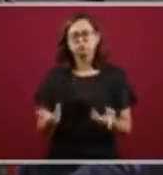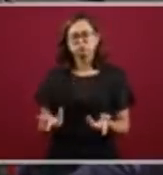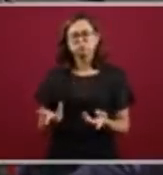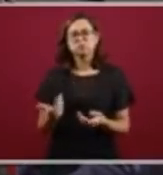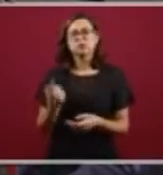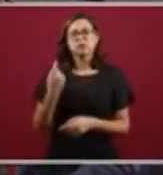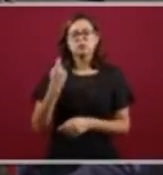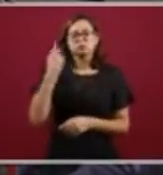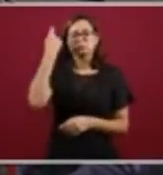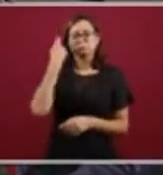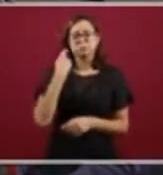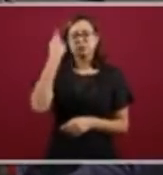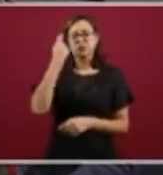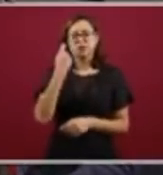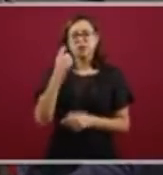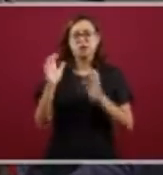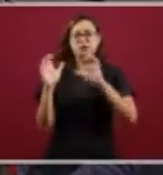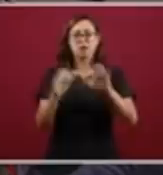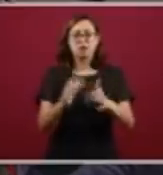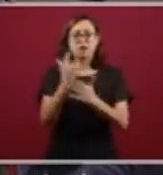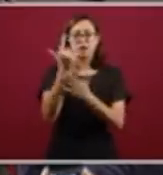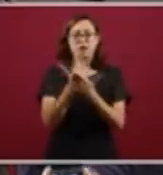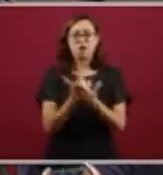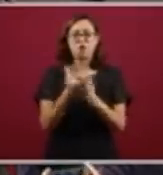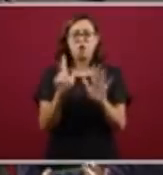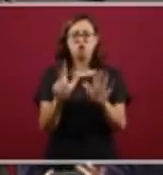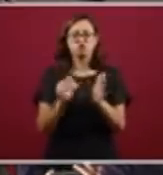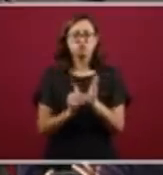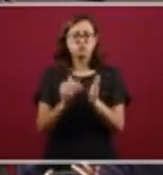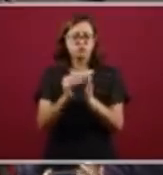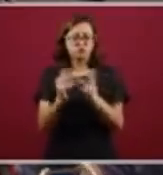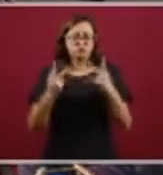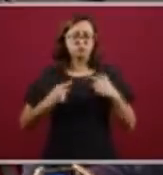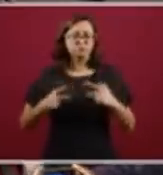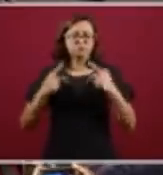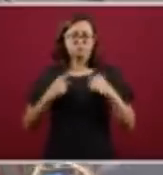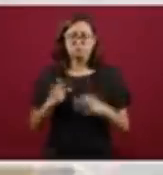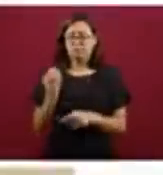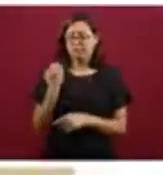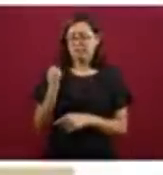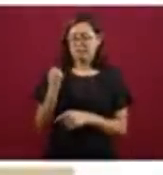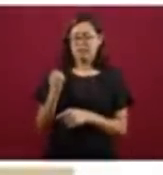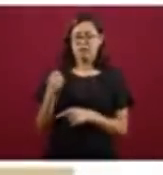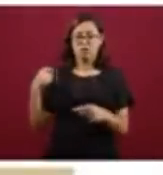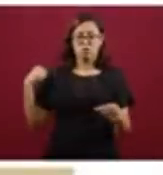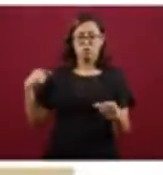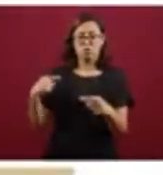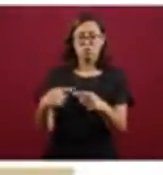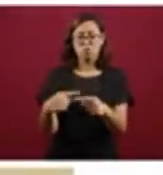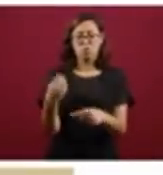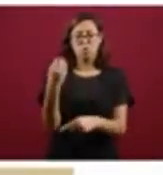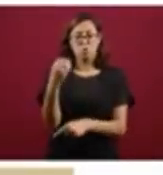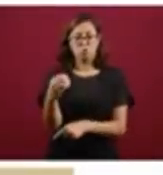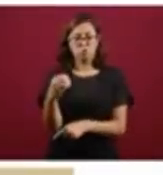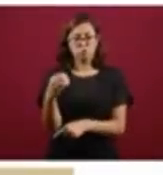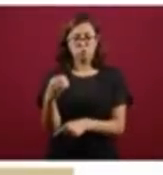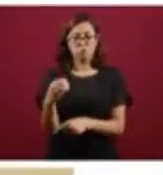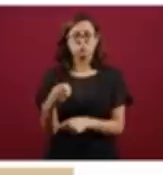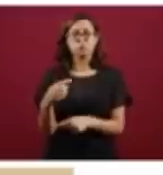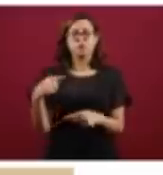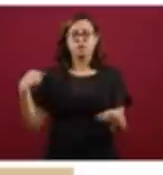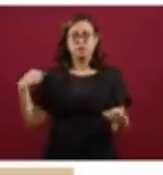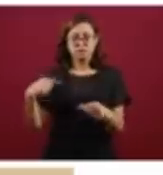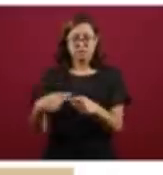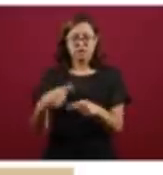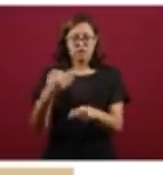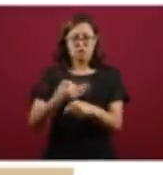tiene arriba de 8 millones para este periodo de enero al mes de octubre, que es este bimestre que